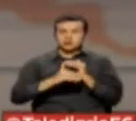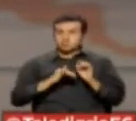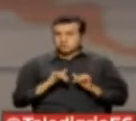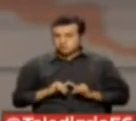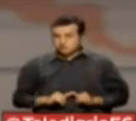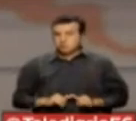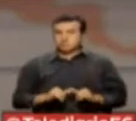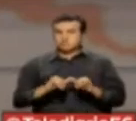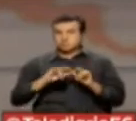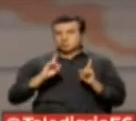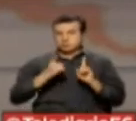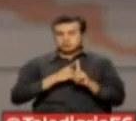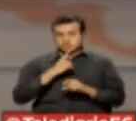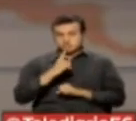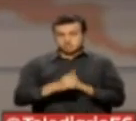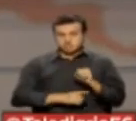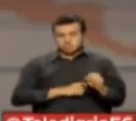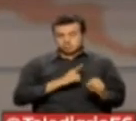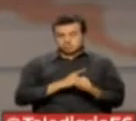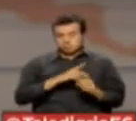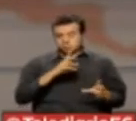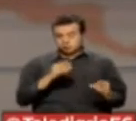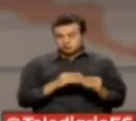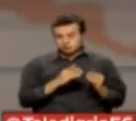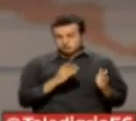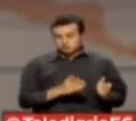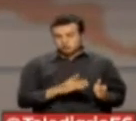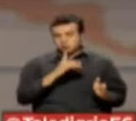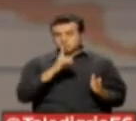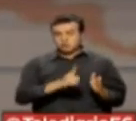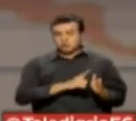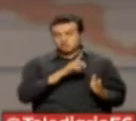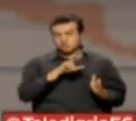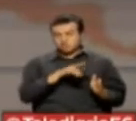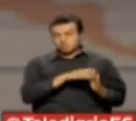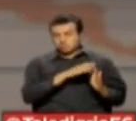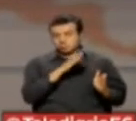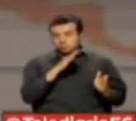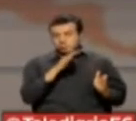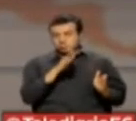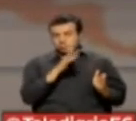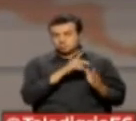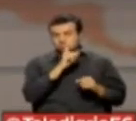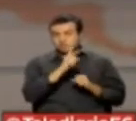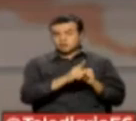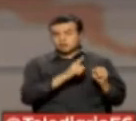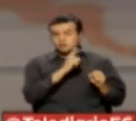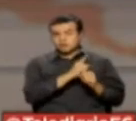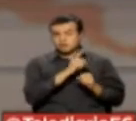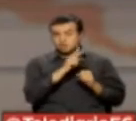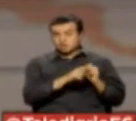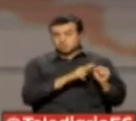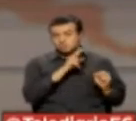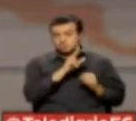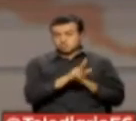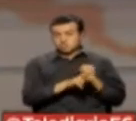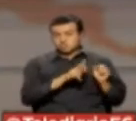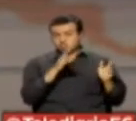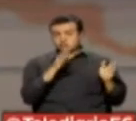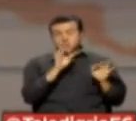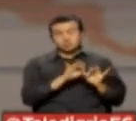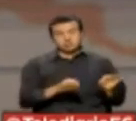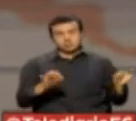todo el primer año en los primeros tres años son decisivos en la vida de cualquier ser